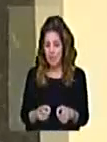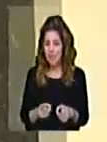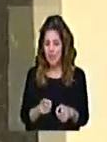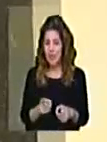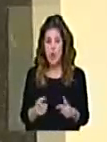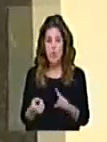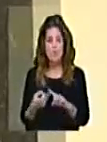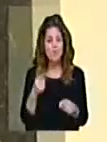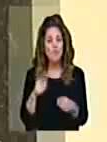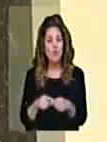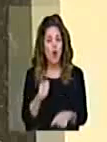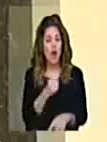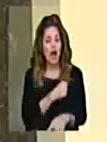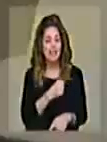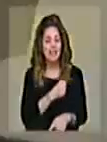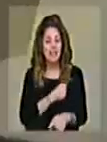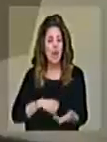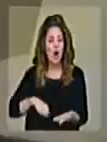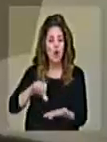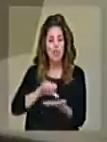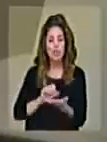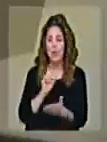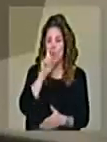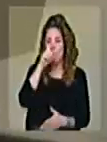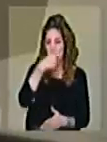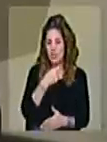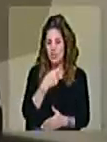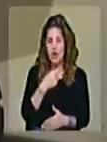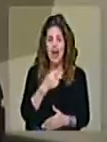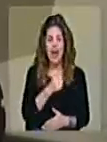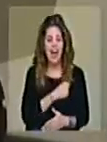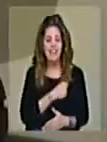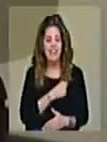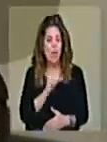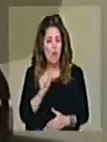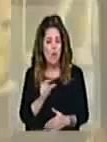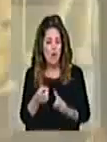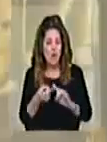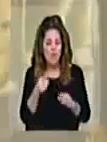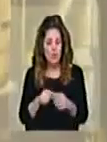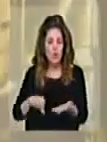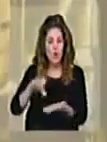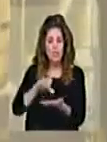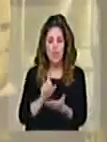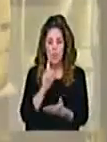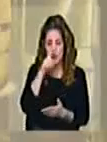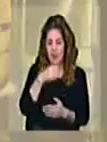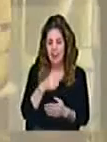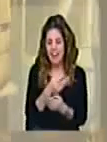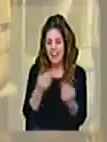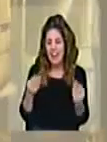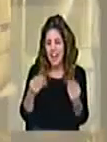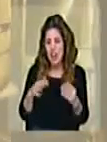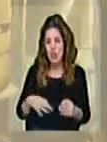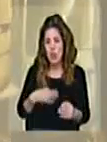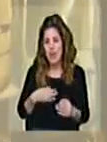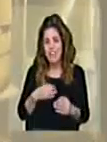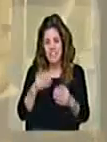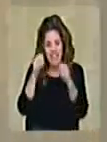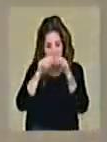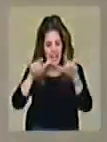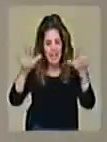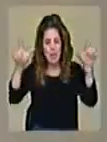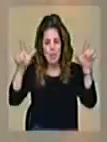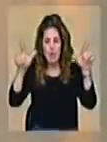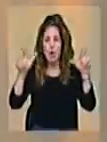un vínculo de Artigas con la ciudad de Montevideo. Artigas tiene pocos vínculos con la ciudad de Montevideo. En general pasó casi toda su vida en el medio rural.